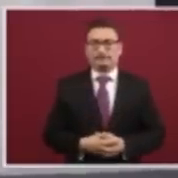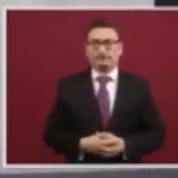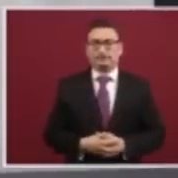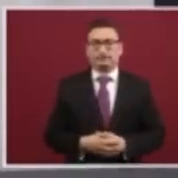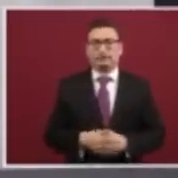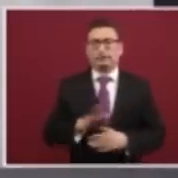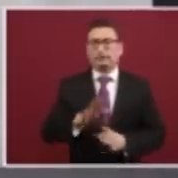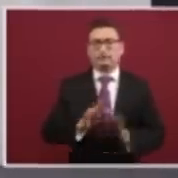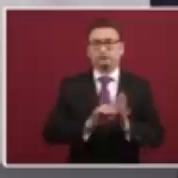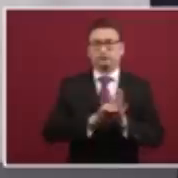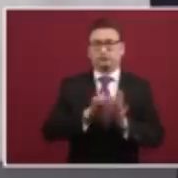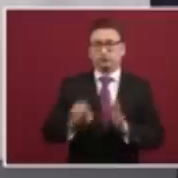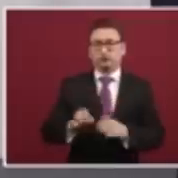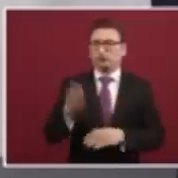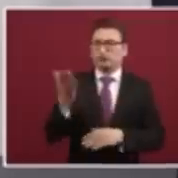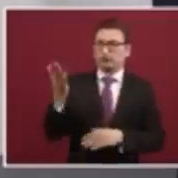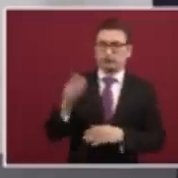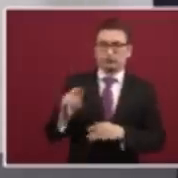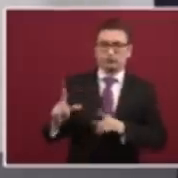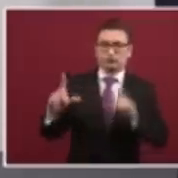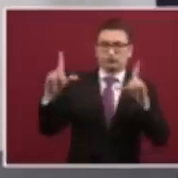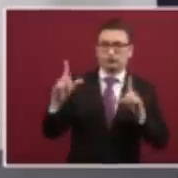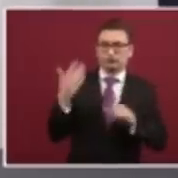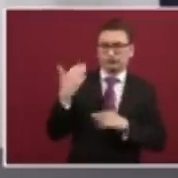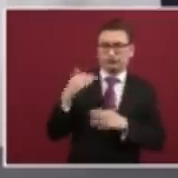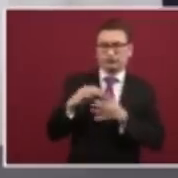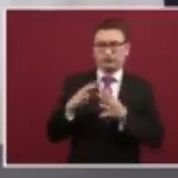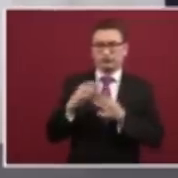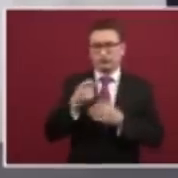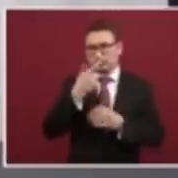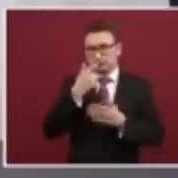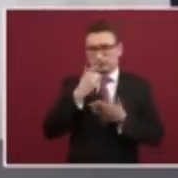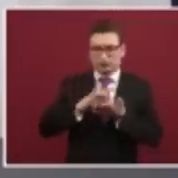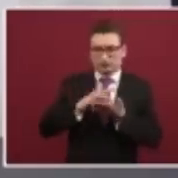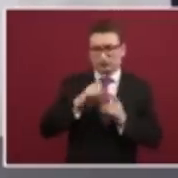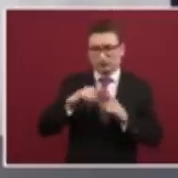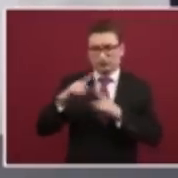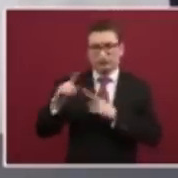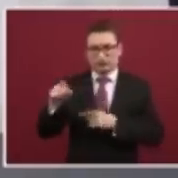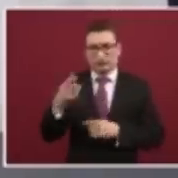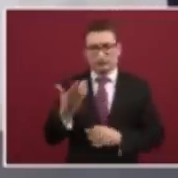Por ejemplo, este cuadro que ponían de las medicinas también,